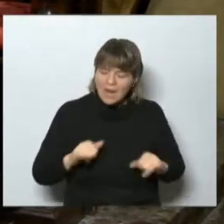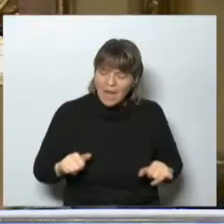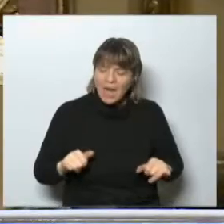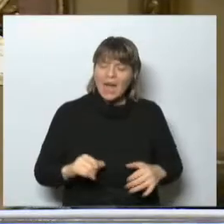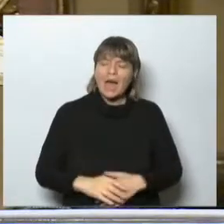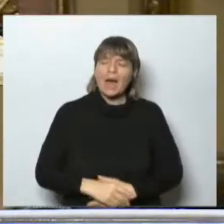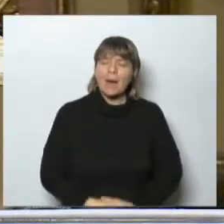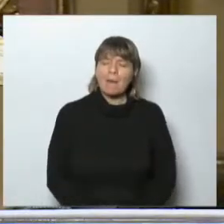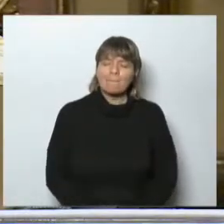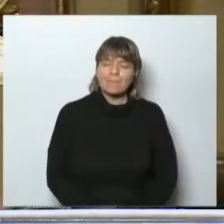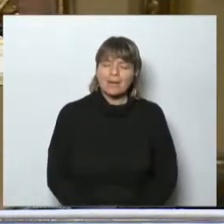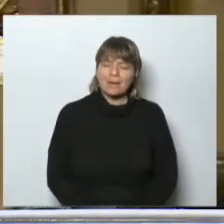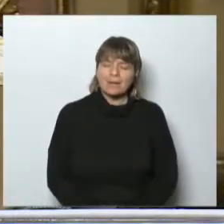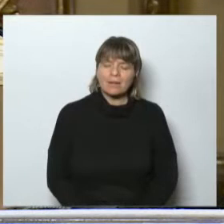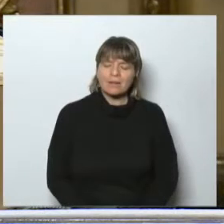danos la